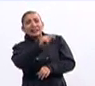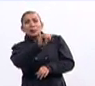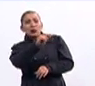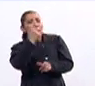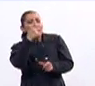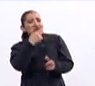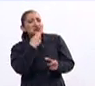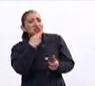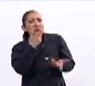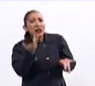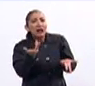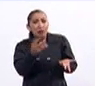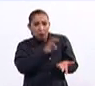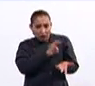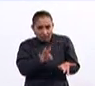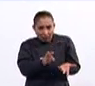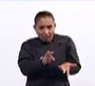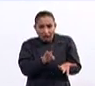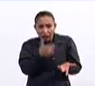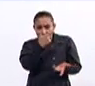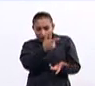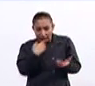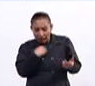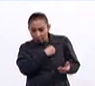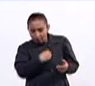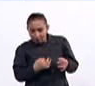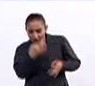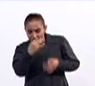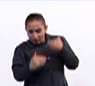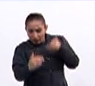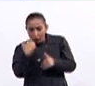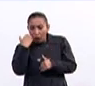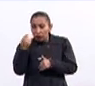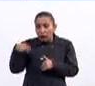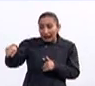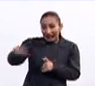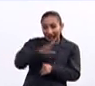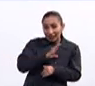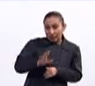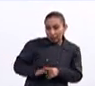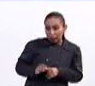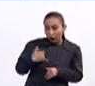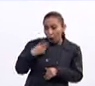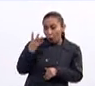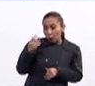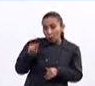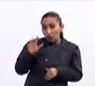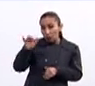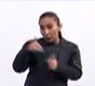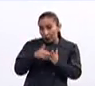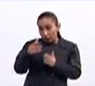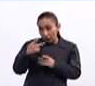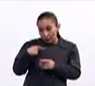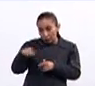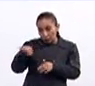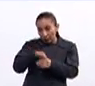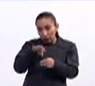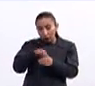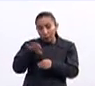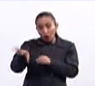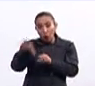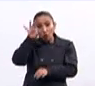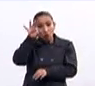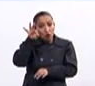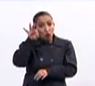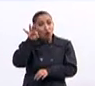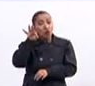tribunal activista, si puede por 7 magistrados sustituirse a la voluntad de, en el caso de Puebla, 4.5 millones de habitantes que votaron por una